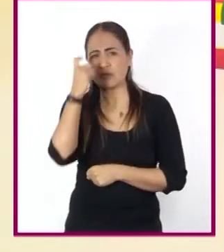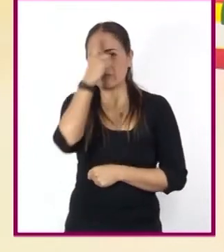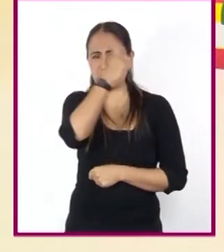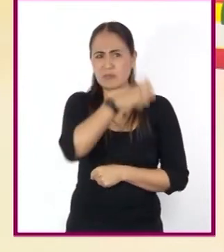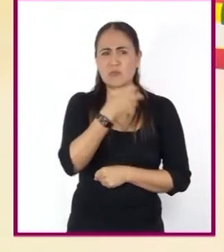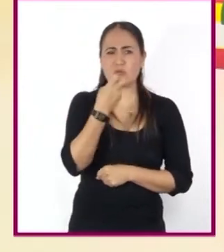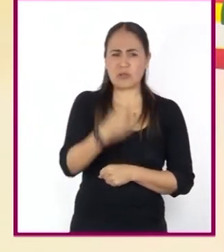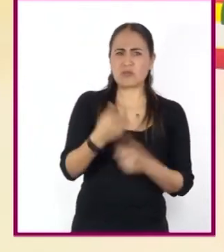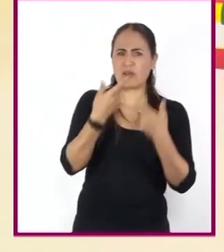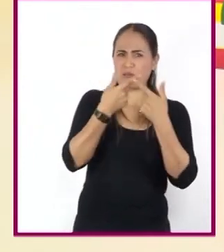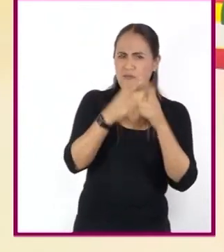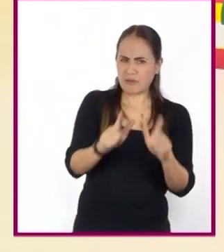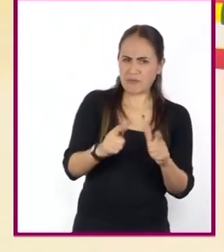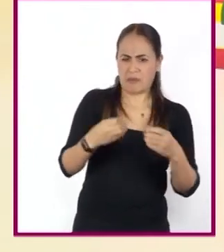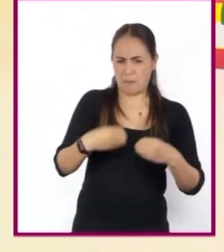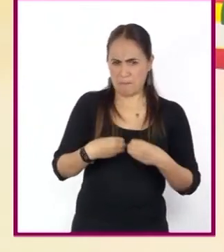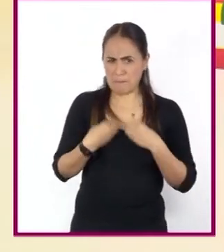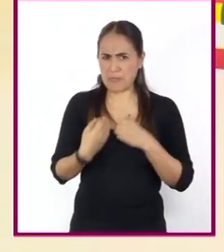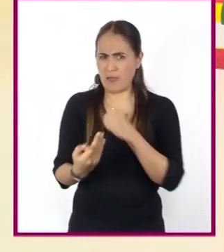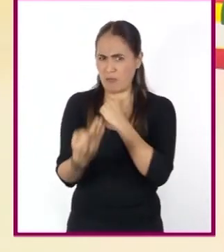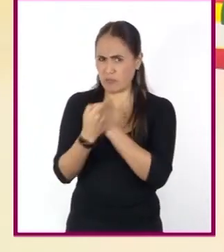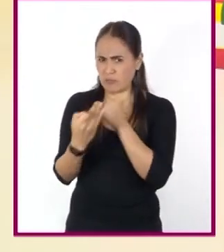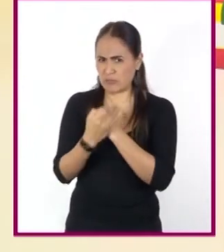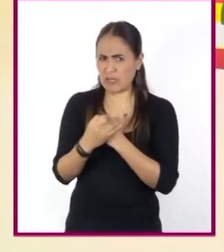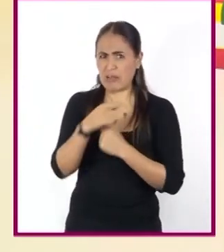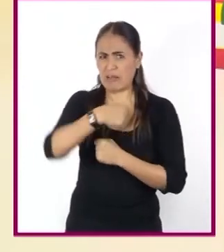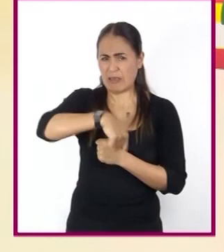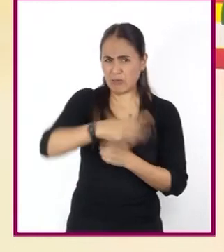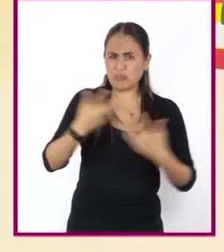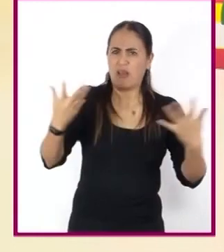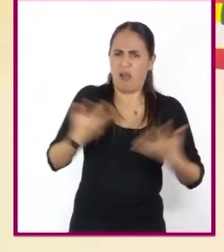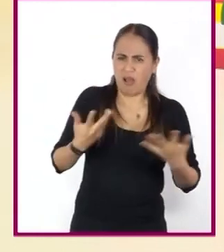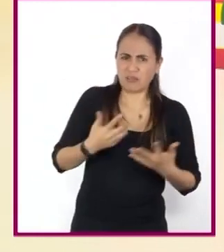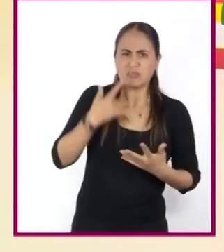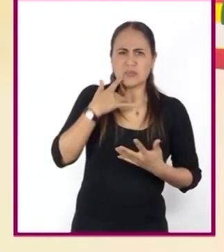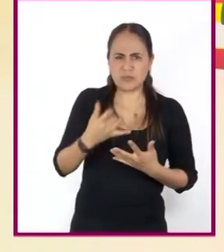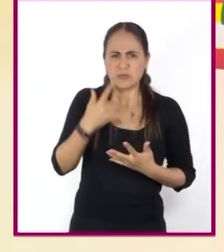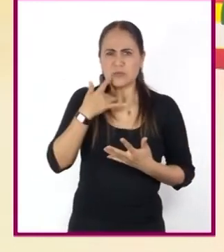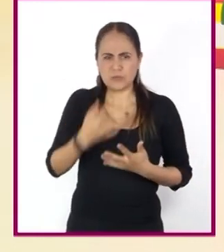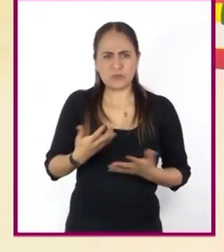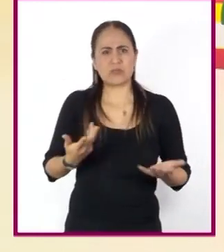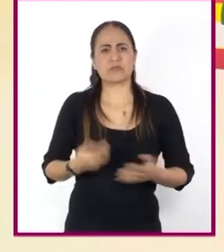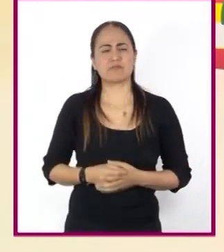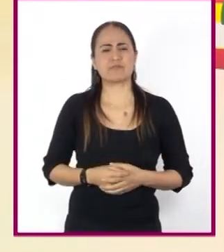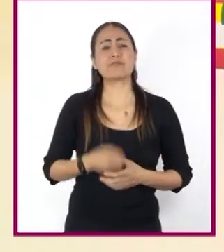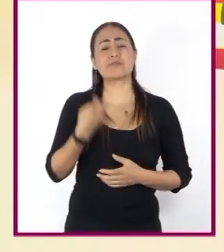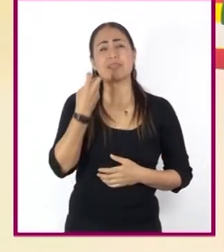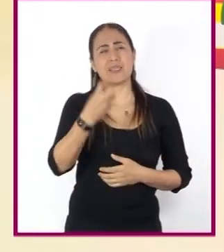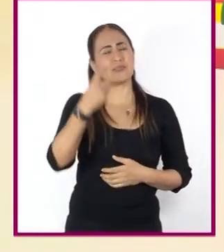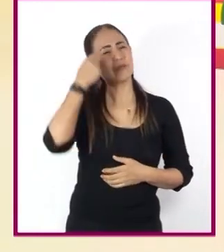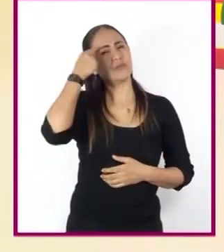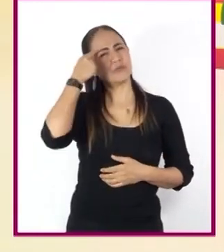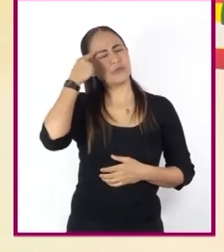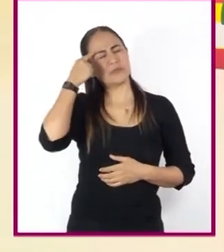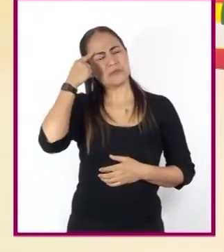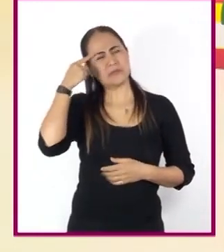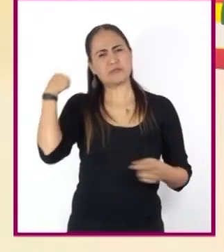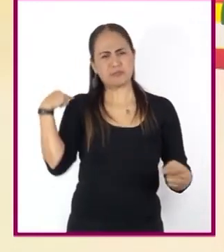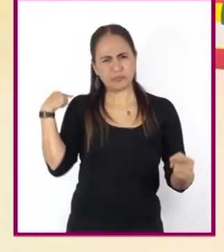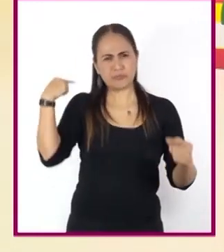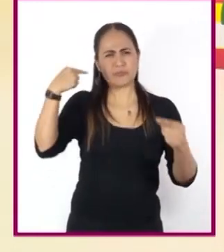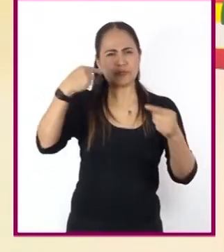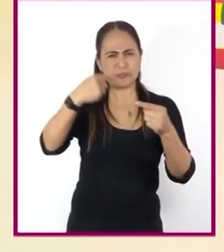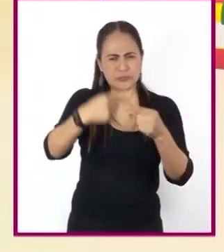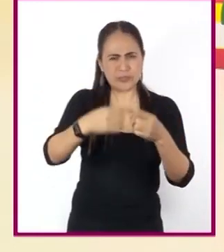y su libertad. Esperamos que este repaso les haya permitido clarificar que, como todo proceso